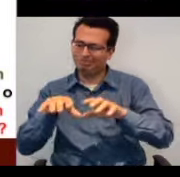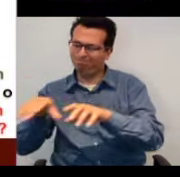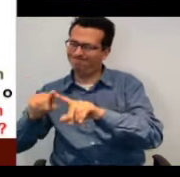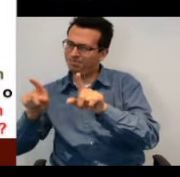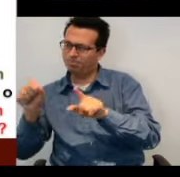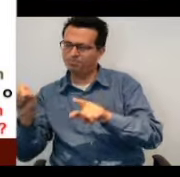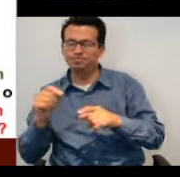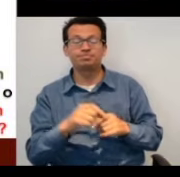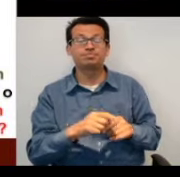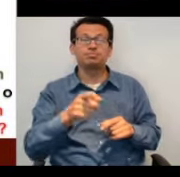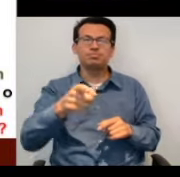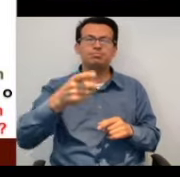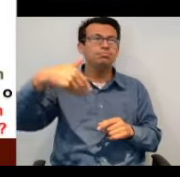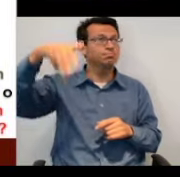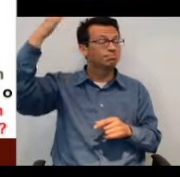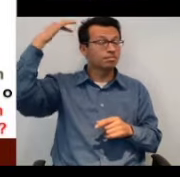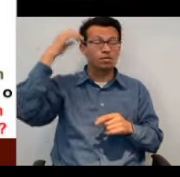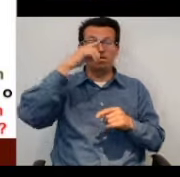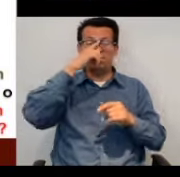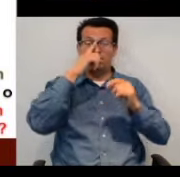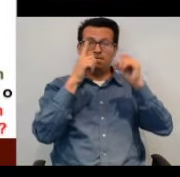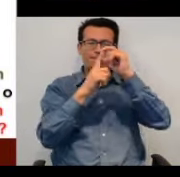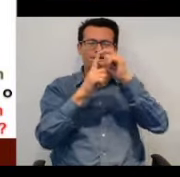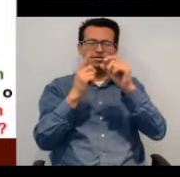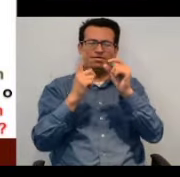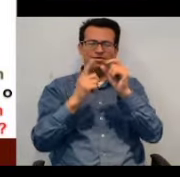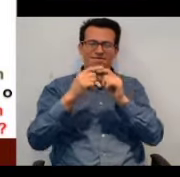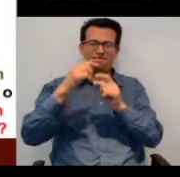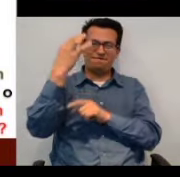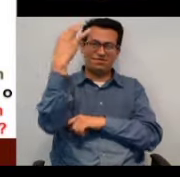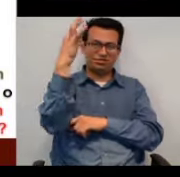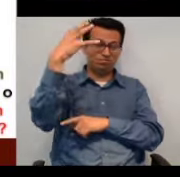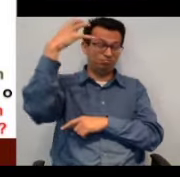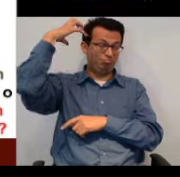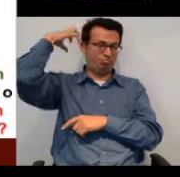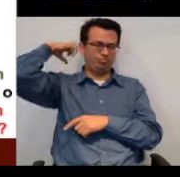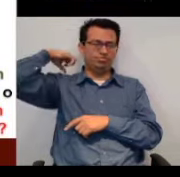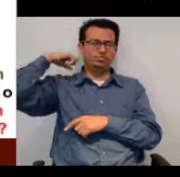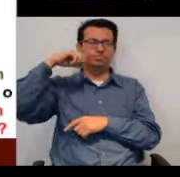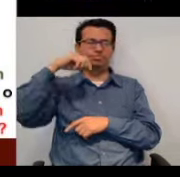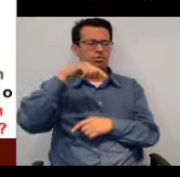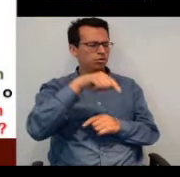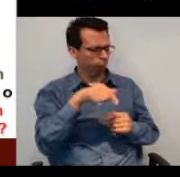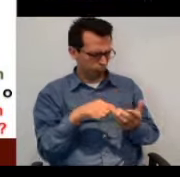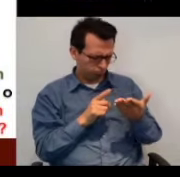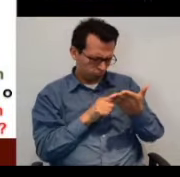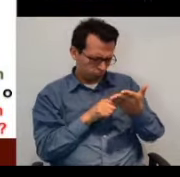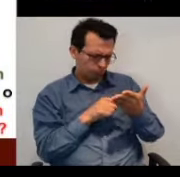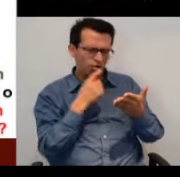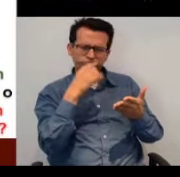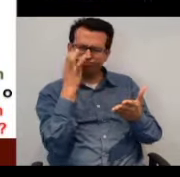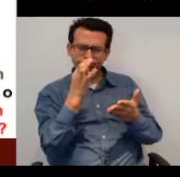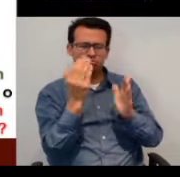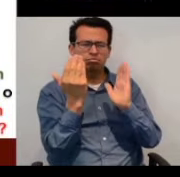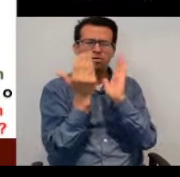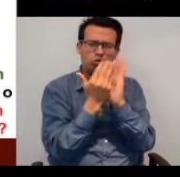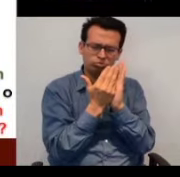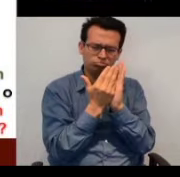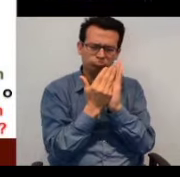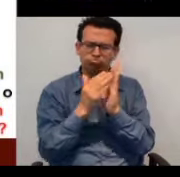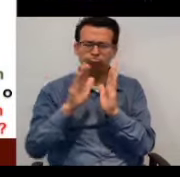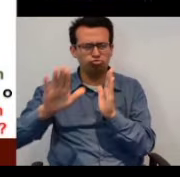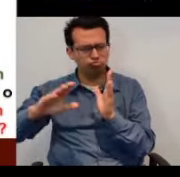que proviene del francés es educación inclusiva y nunca inclusión educativa. Creo que es importante porque muchas veces se tiende